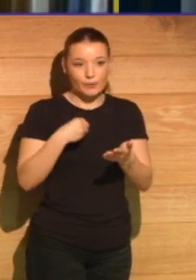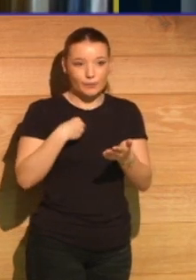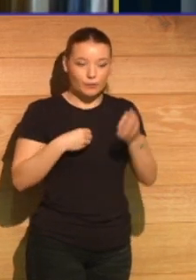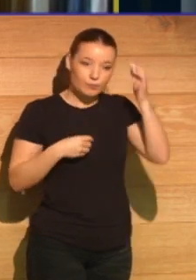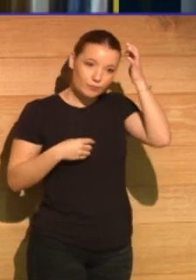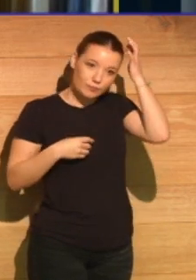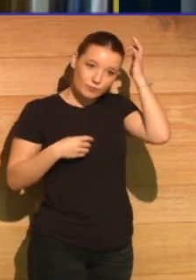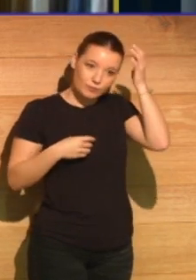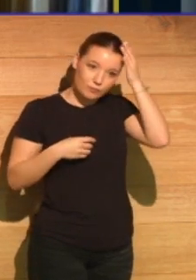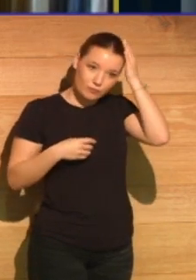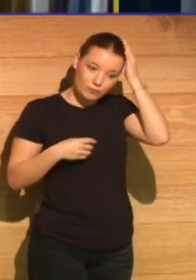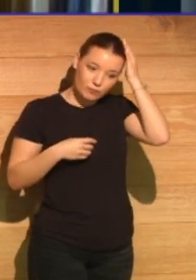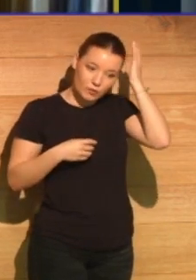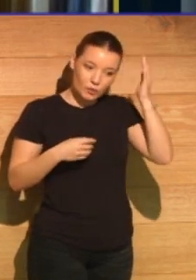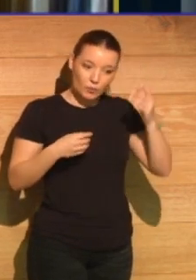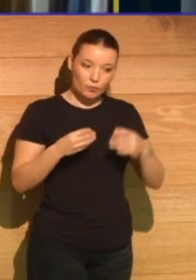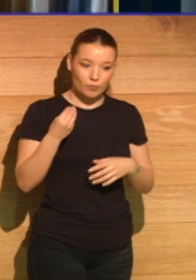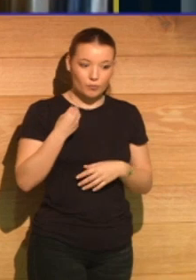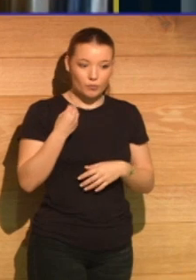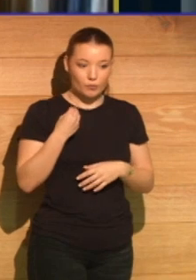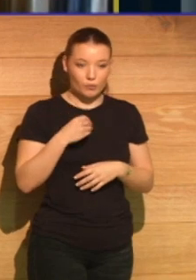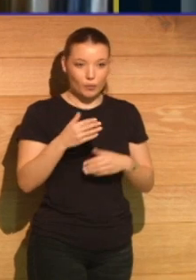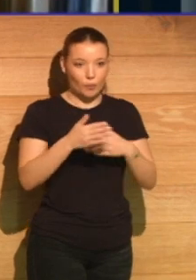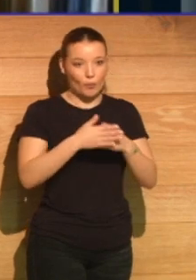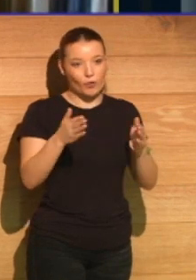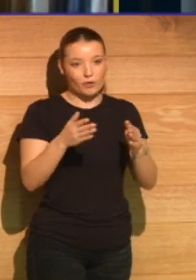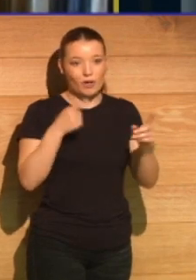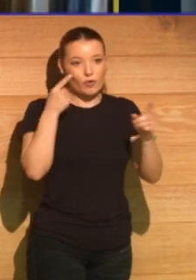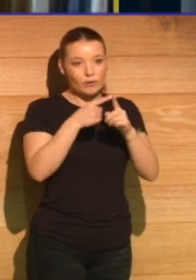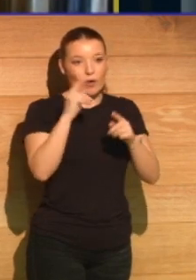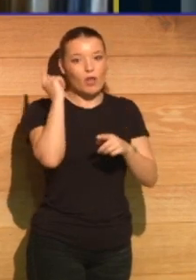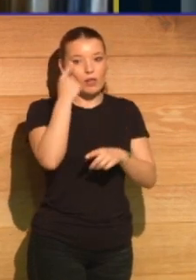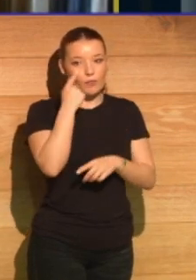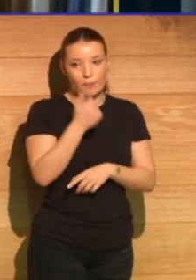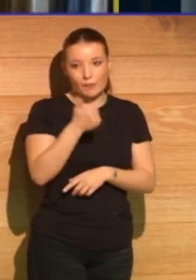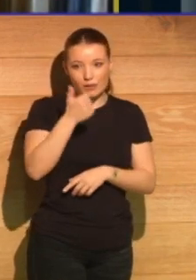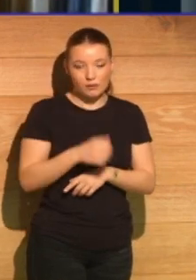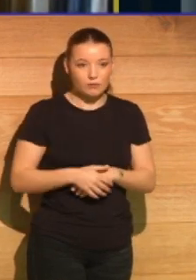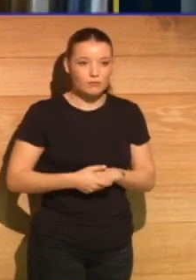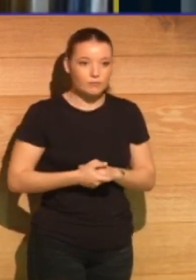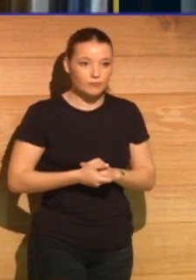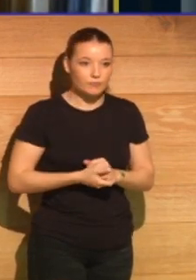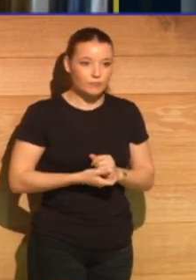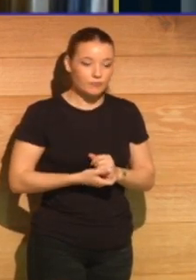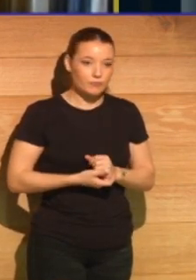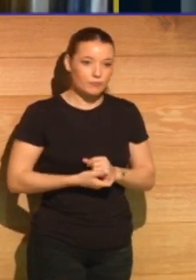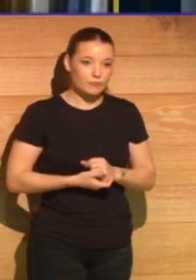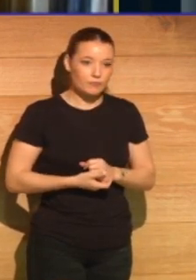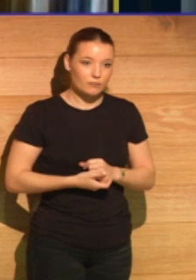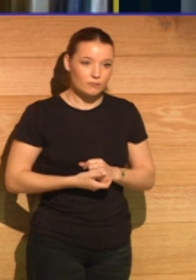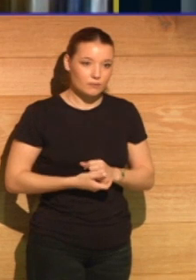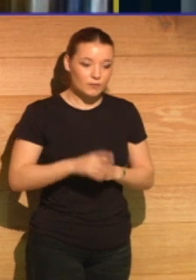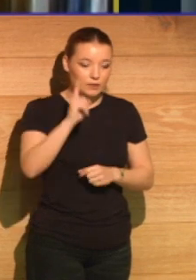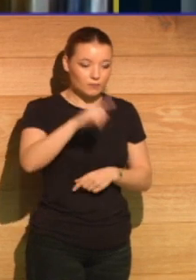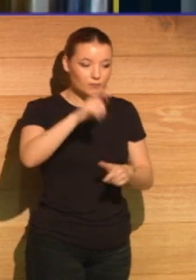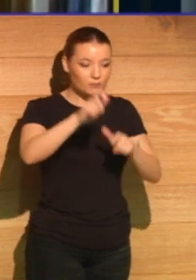bien ellas, una puerta a descubrirlas más. Y también, sí, además,